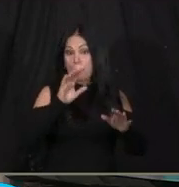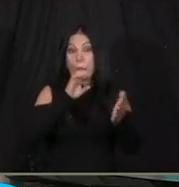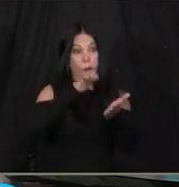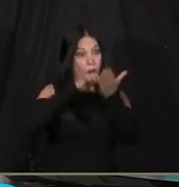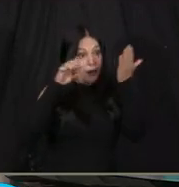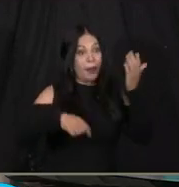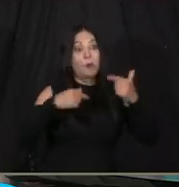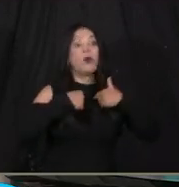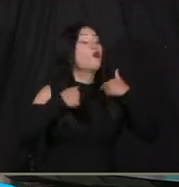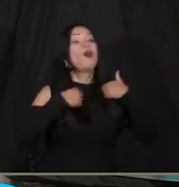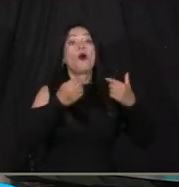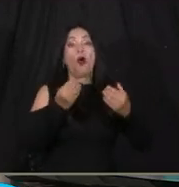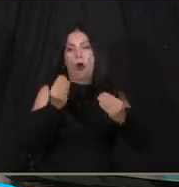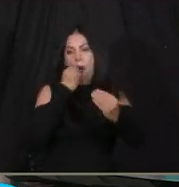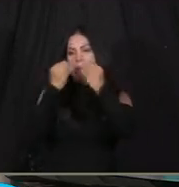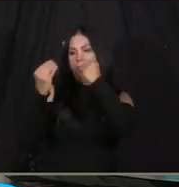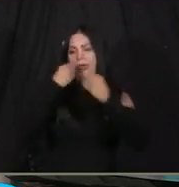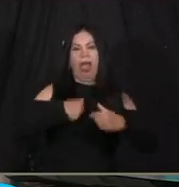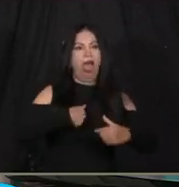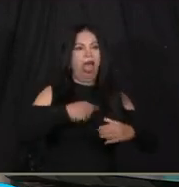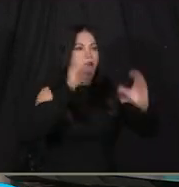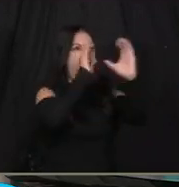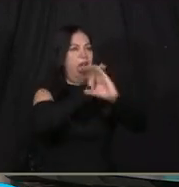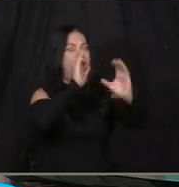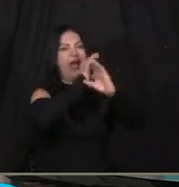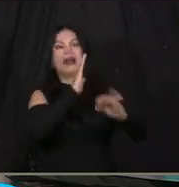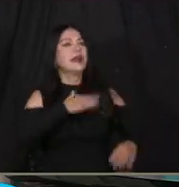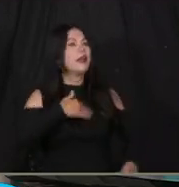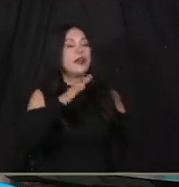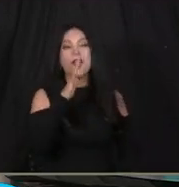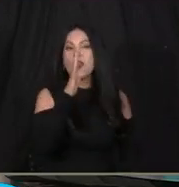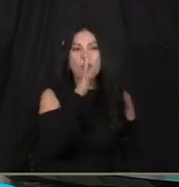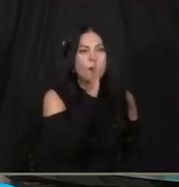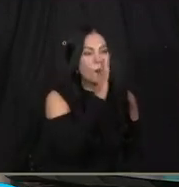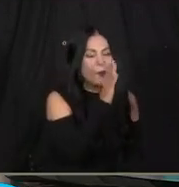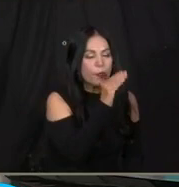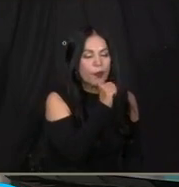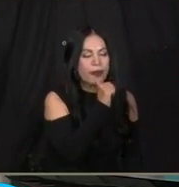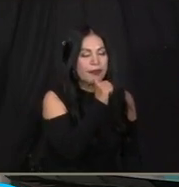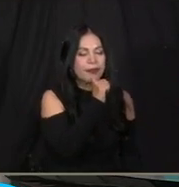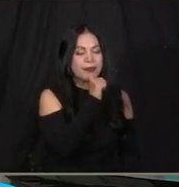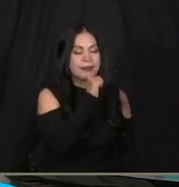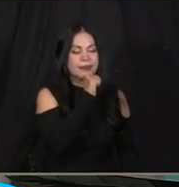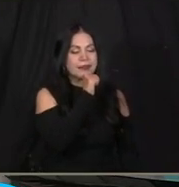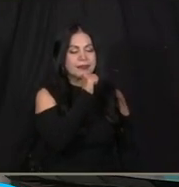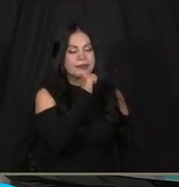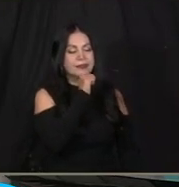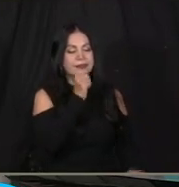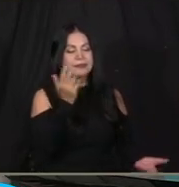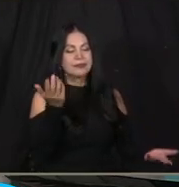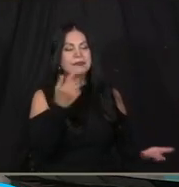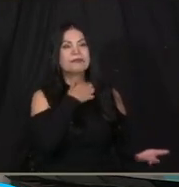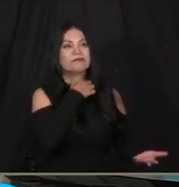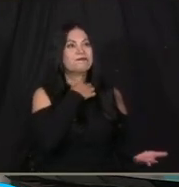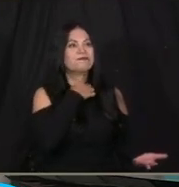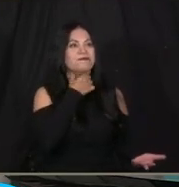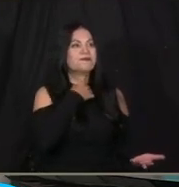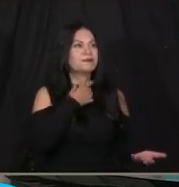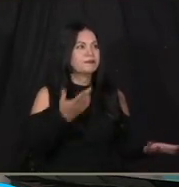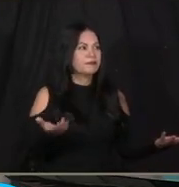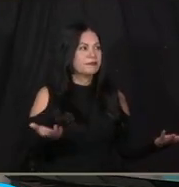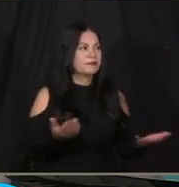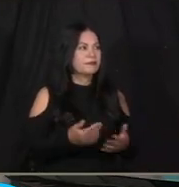eso Imagínate toda la panza llena la la sangre trabajando aquí y la garganta les se queda sola se queda sola y empieza